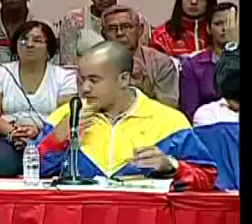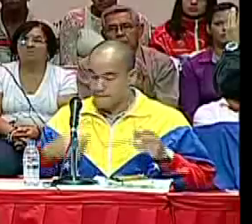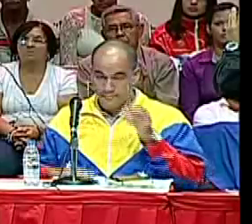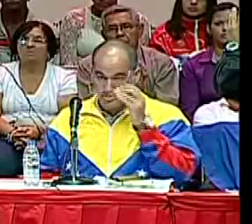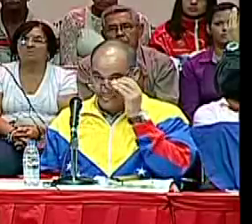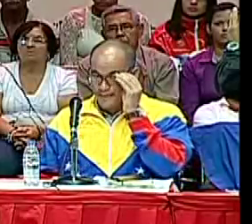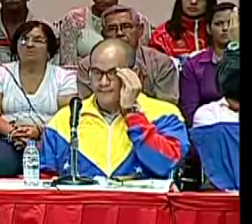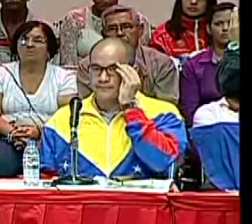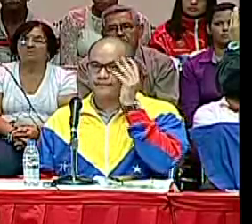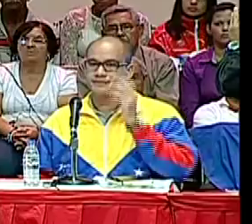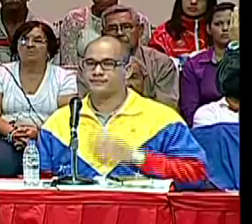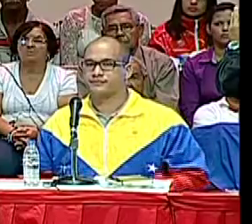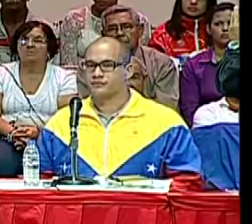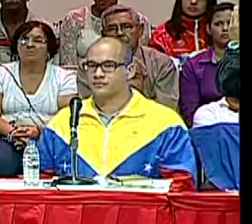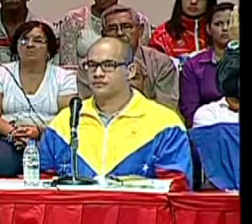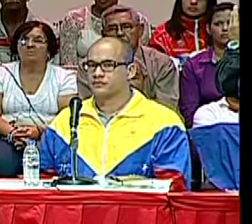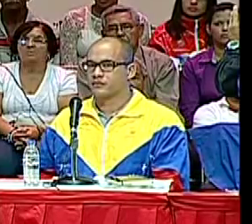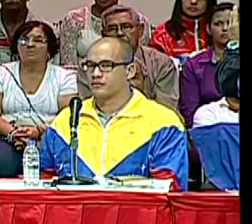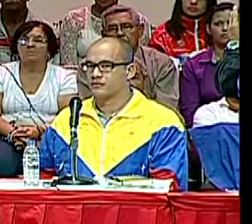llegó